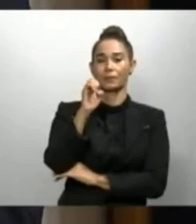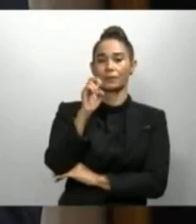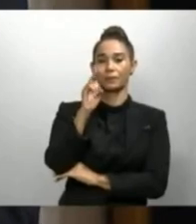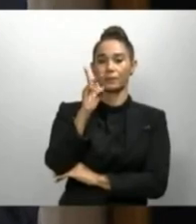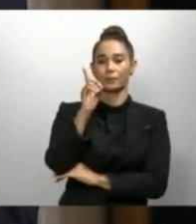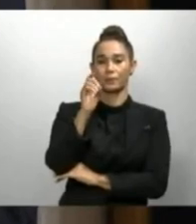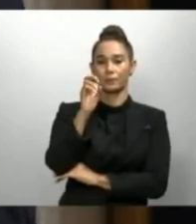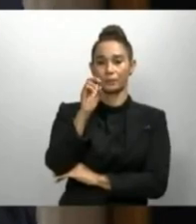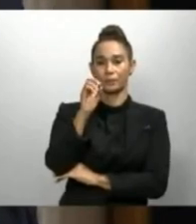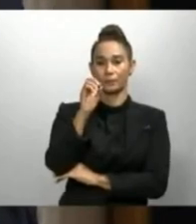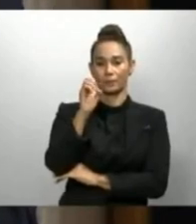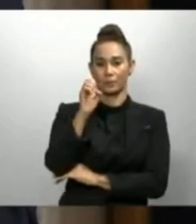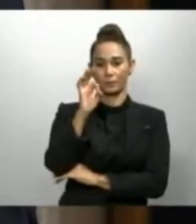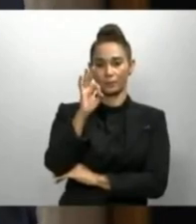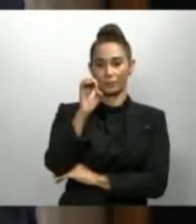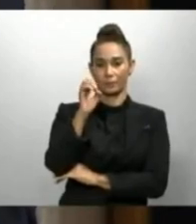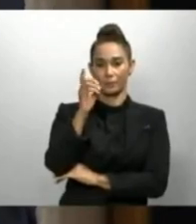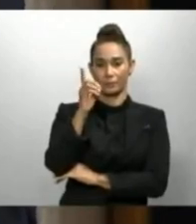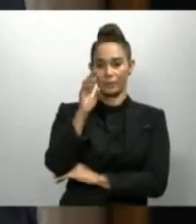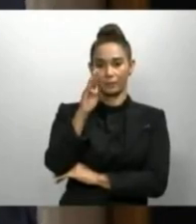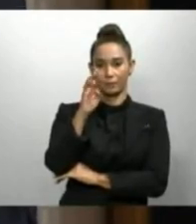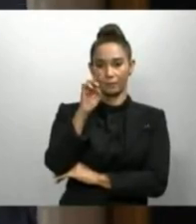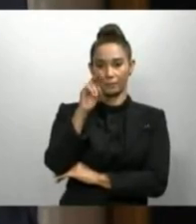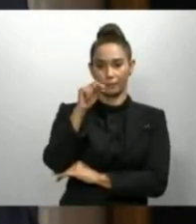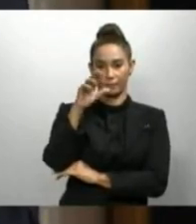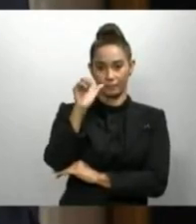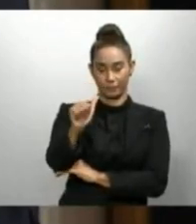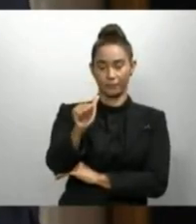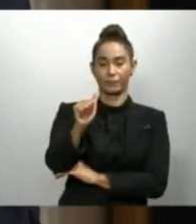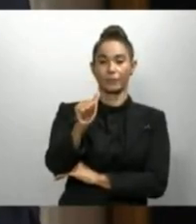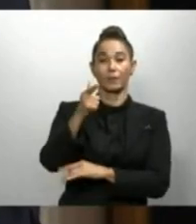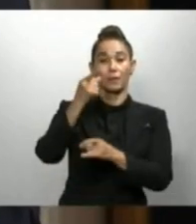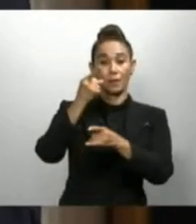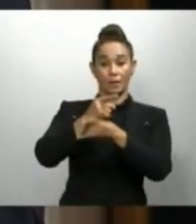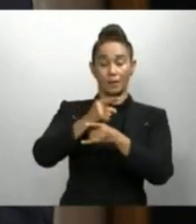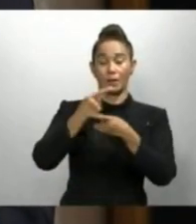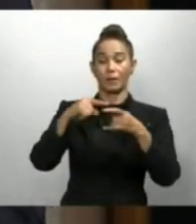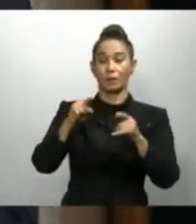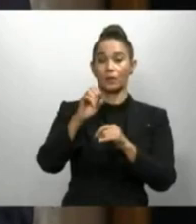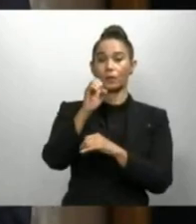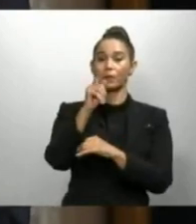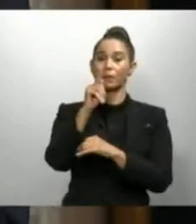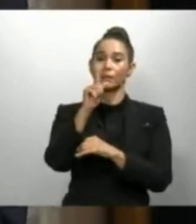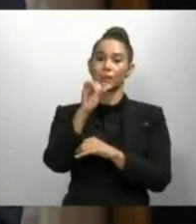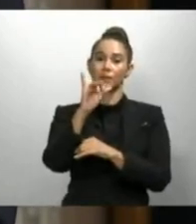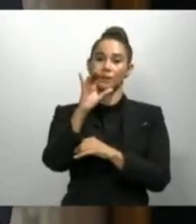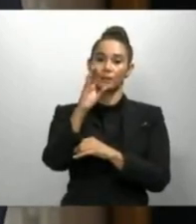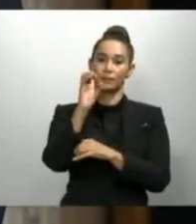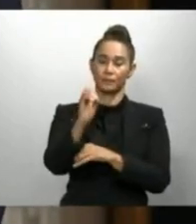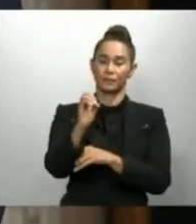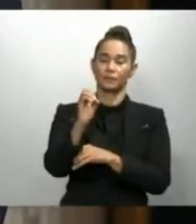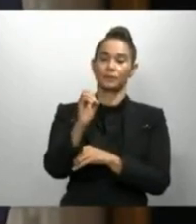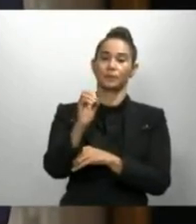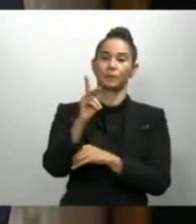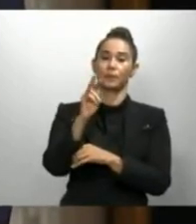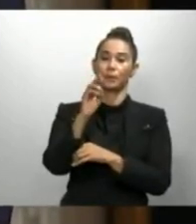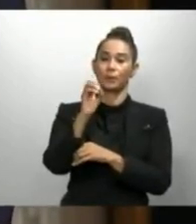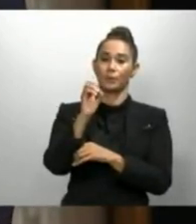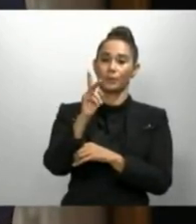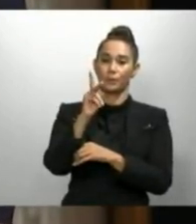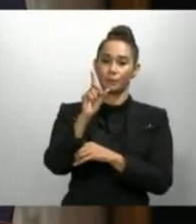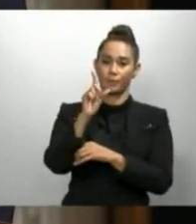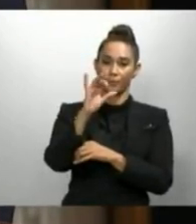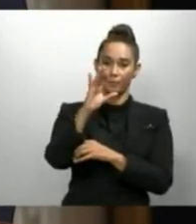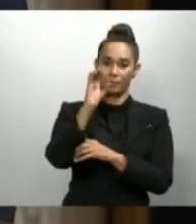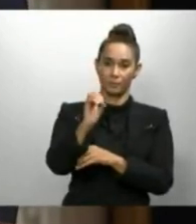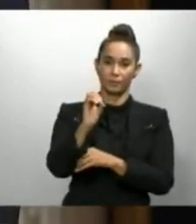pseudoefedrina, efedrina y sus sales, alcohol etílico, alcohol propílico,